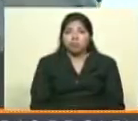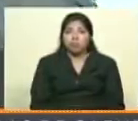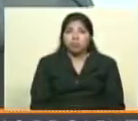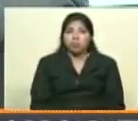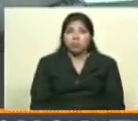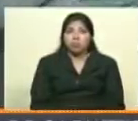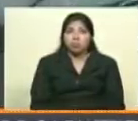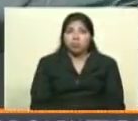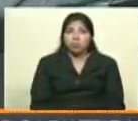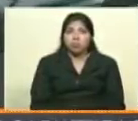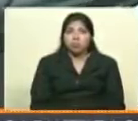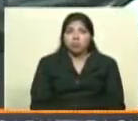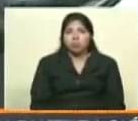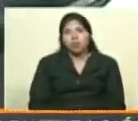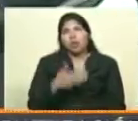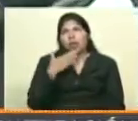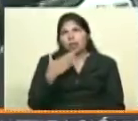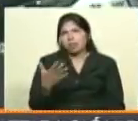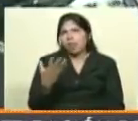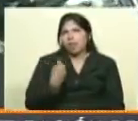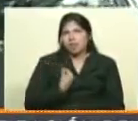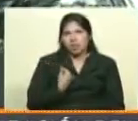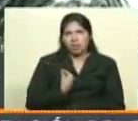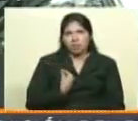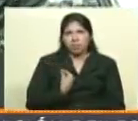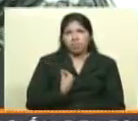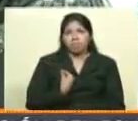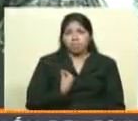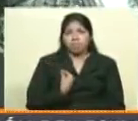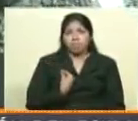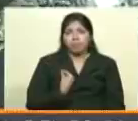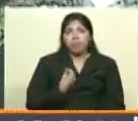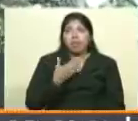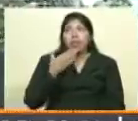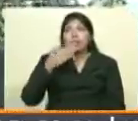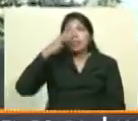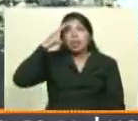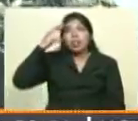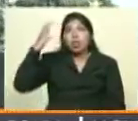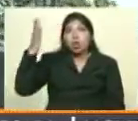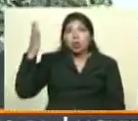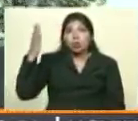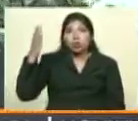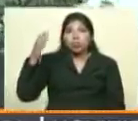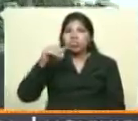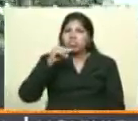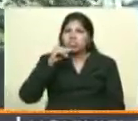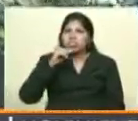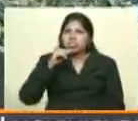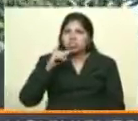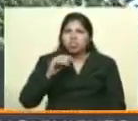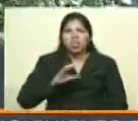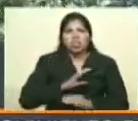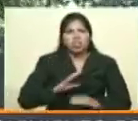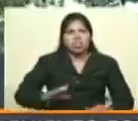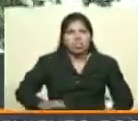Y debemos darle gracias a la vida. Gracias a Dios, nosotros los creyentes, levanten la mano los que creen en Dios.